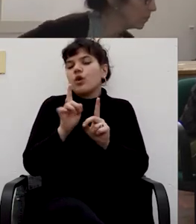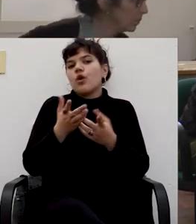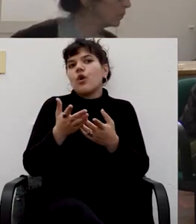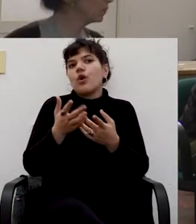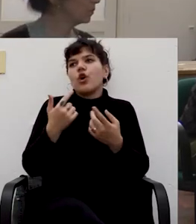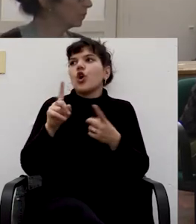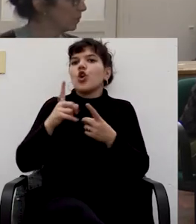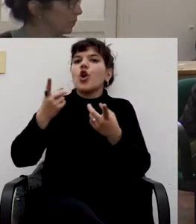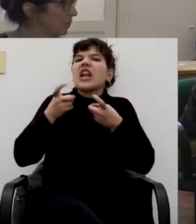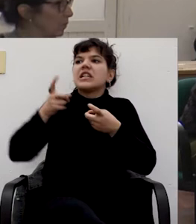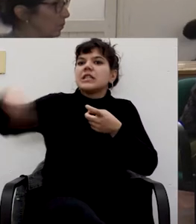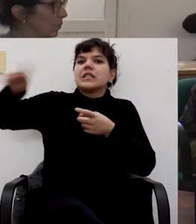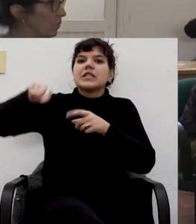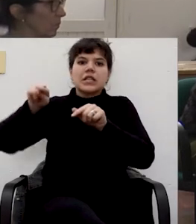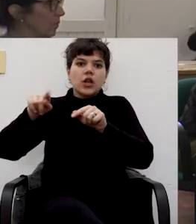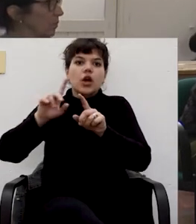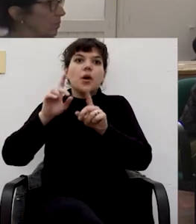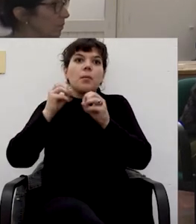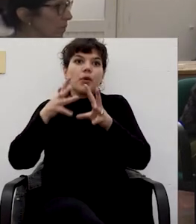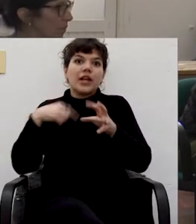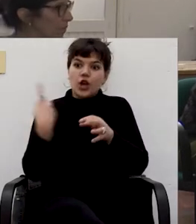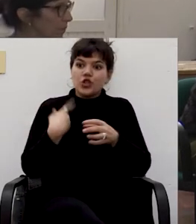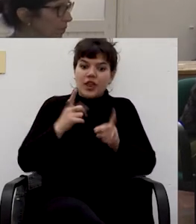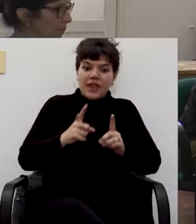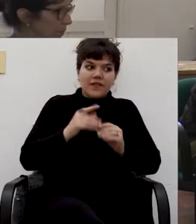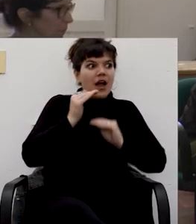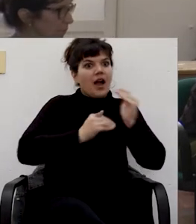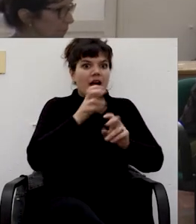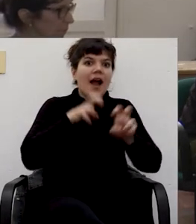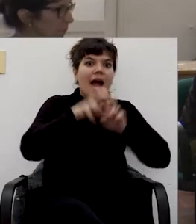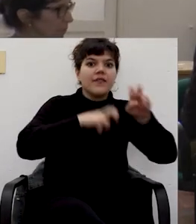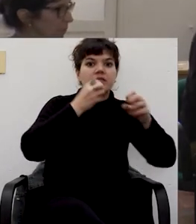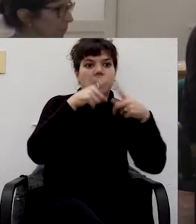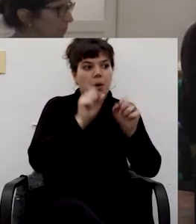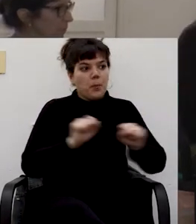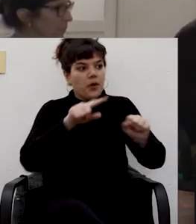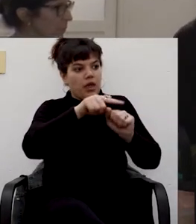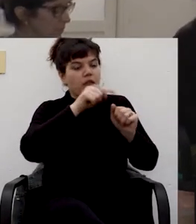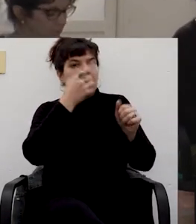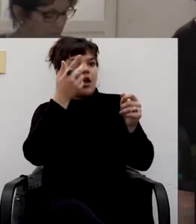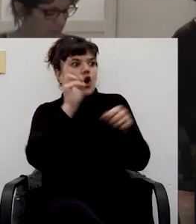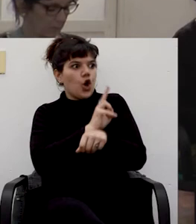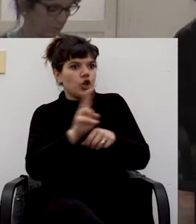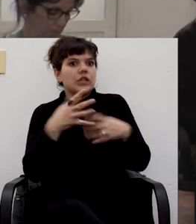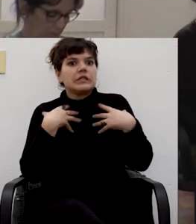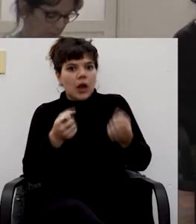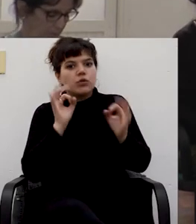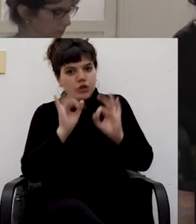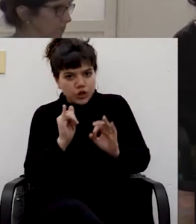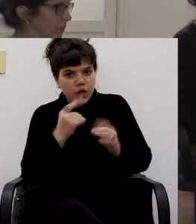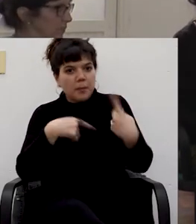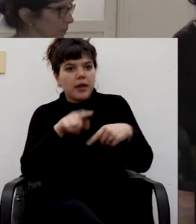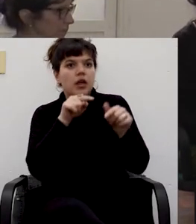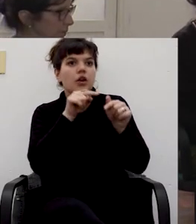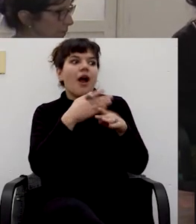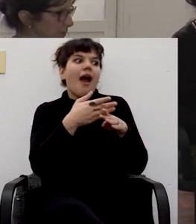no porque no necesiten un carnet de salud, sino porque tenemos que avanzar hacia que, por supuesto, tengan controles de salud y, por supuesto, tengan carnet de salud, pero